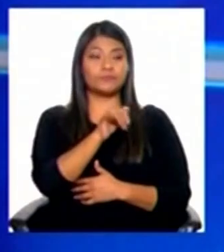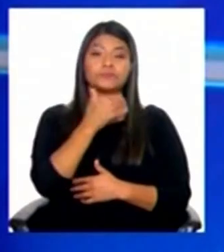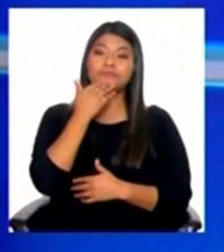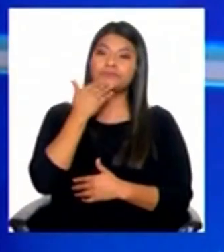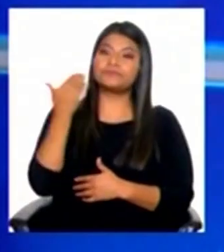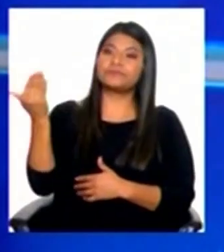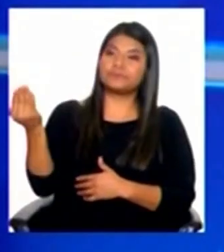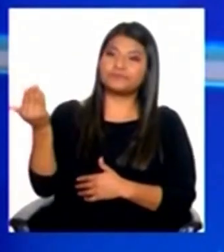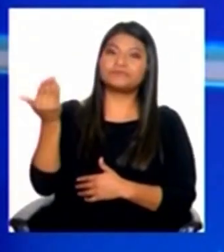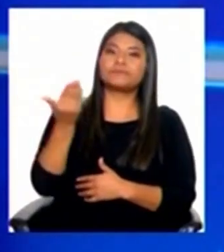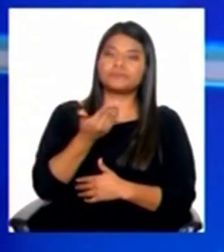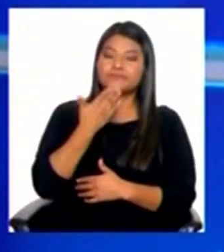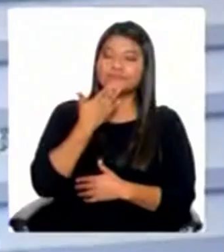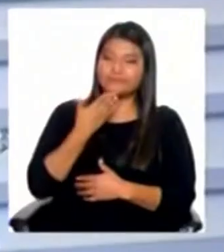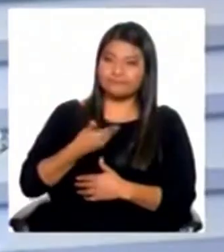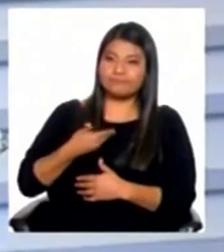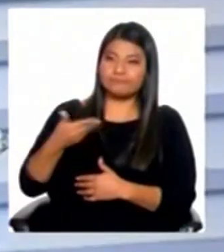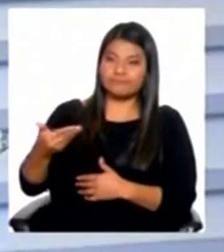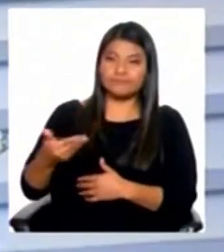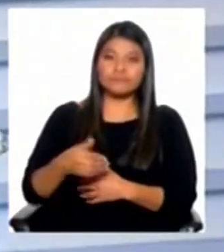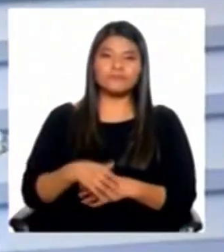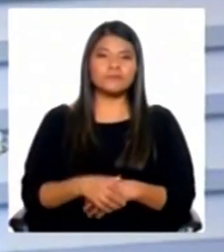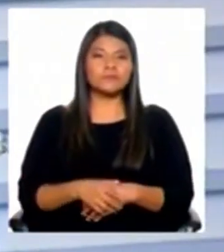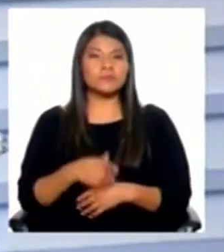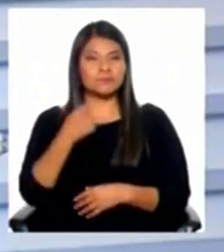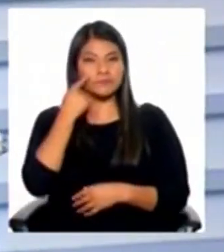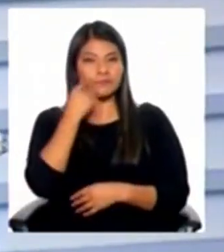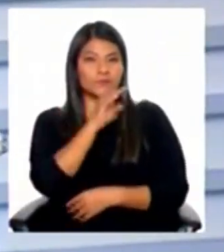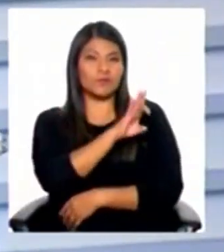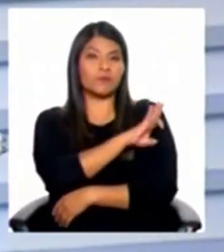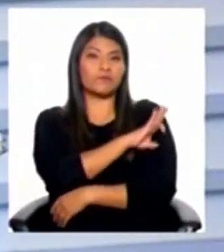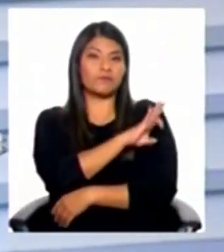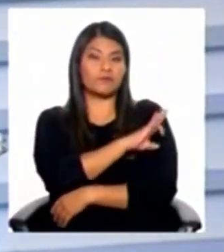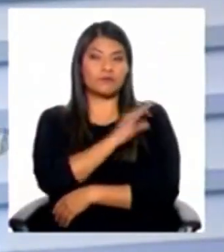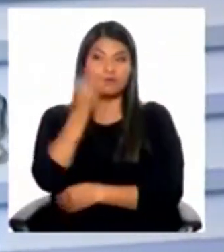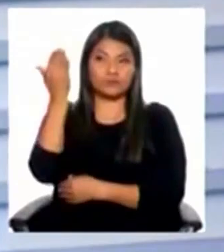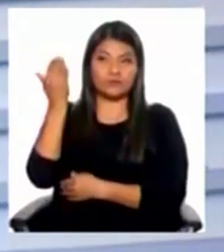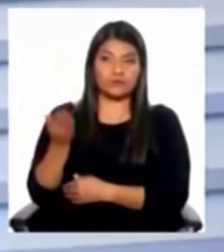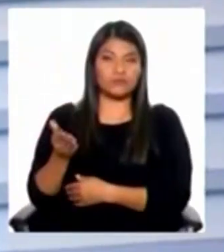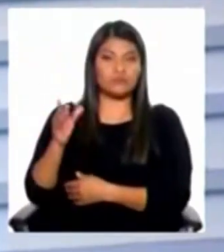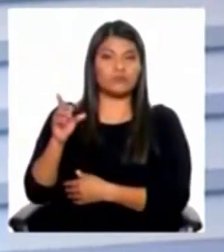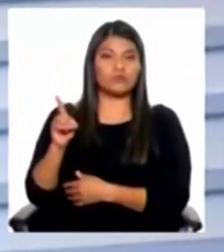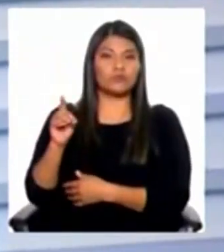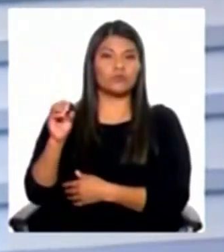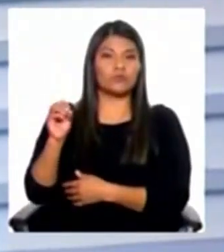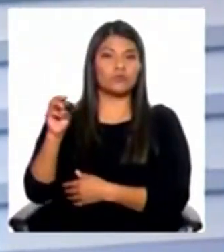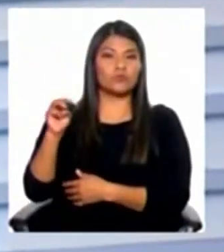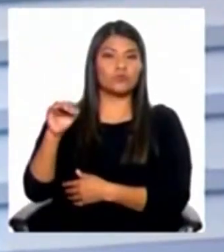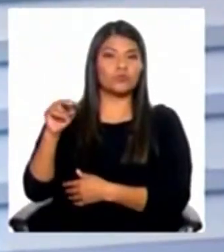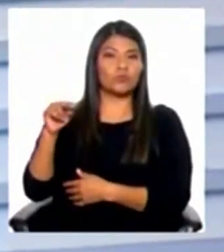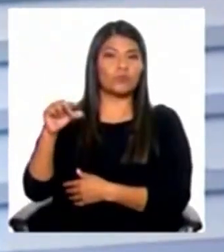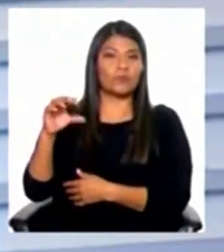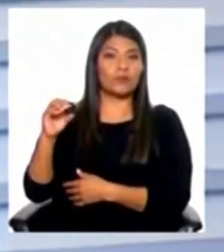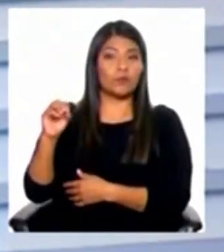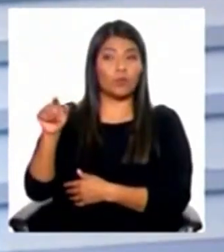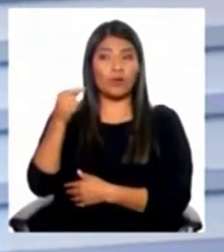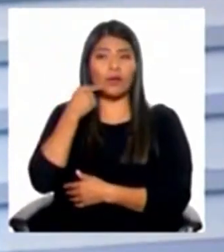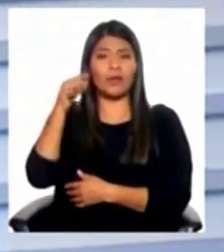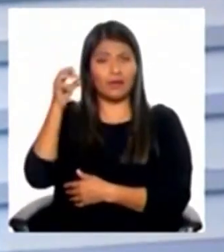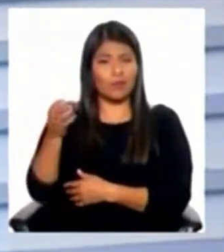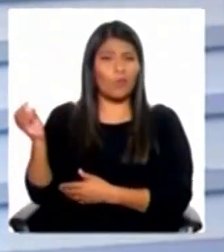por la invitación. Así es. El fiscal Domingo Pérez ha vuelto a considerar que hay situaciones que